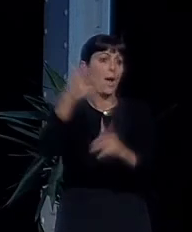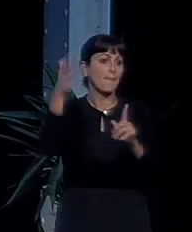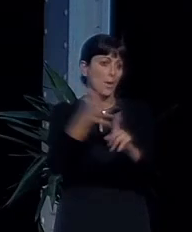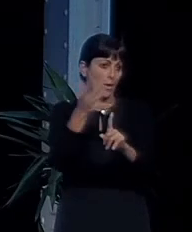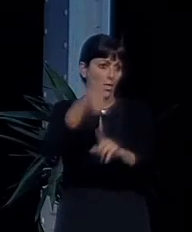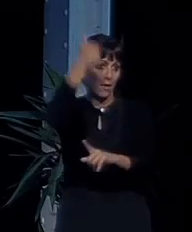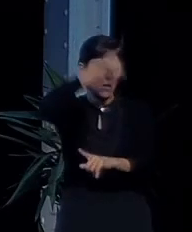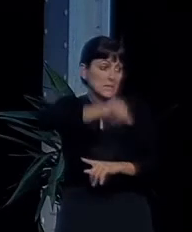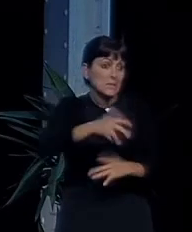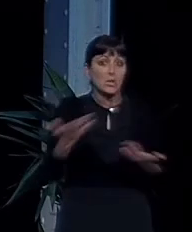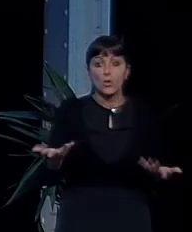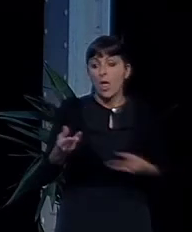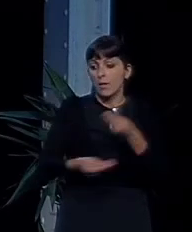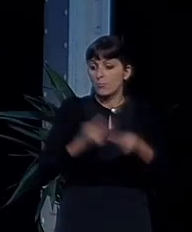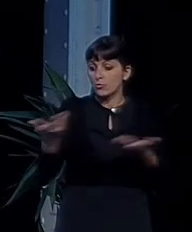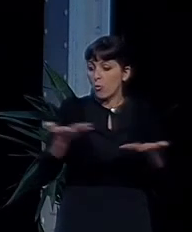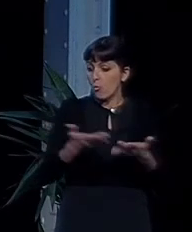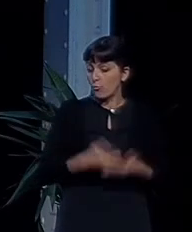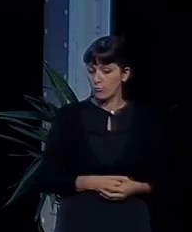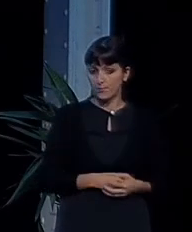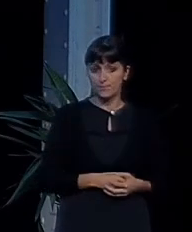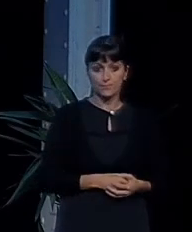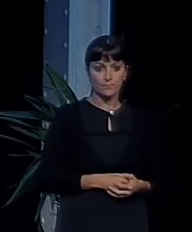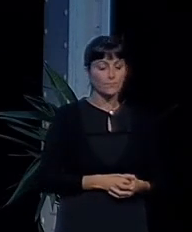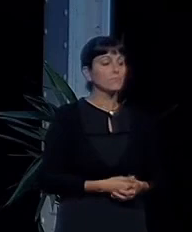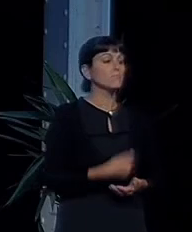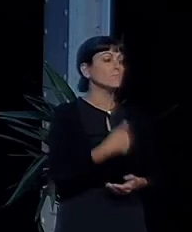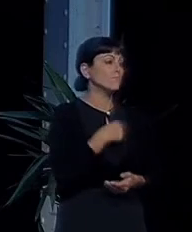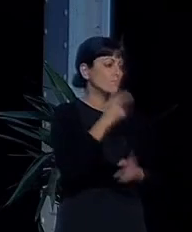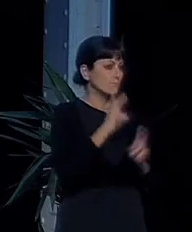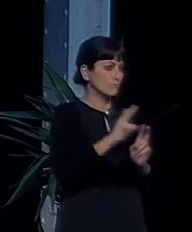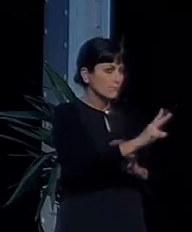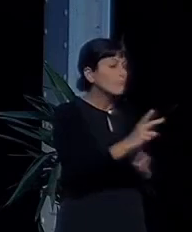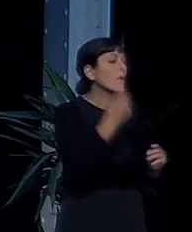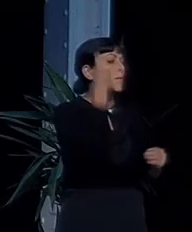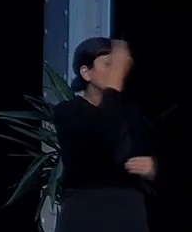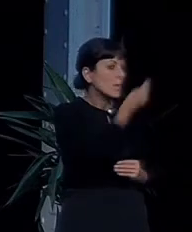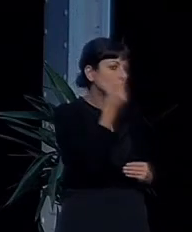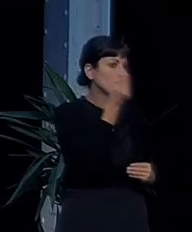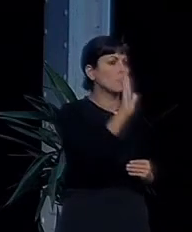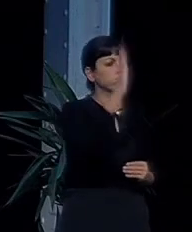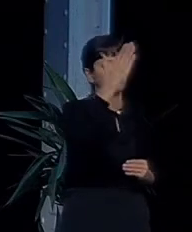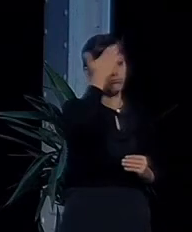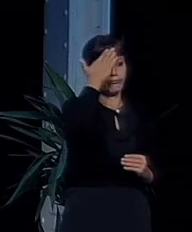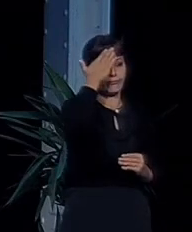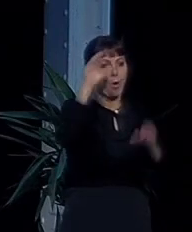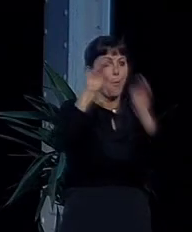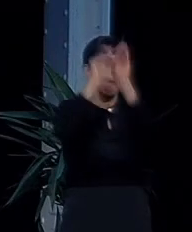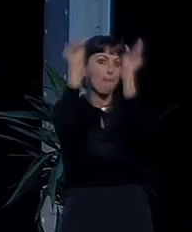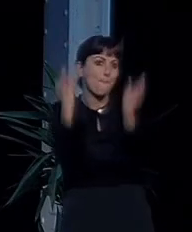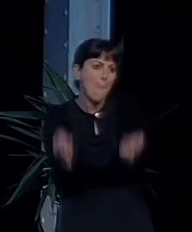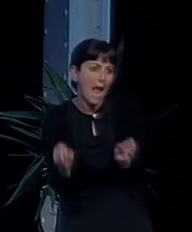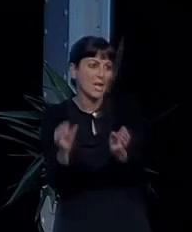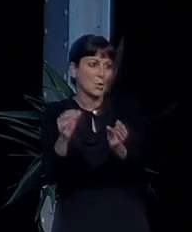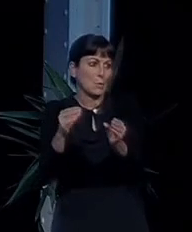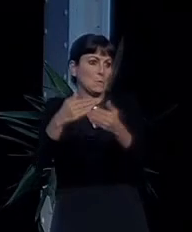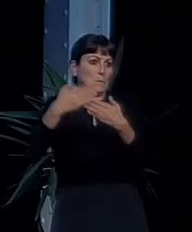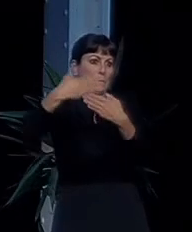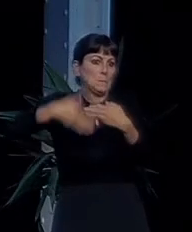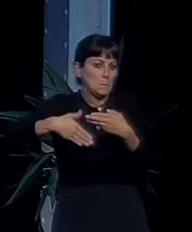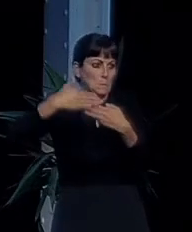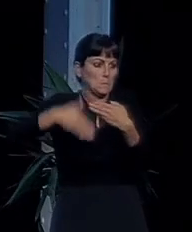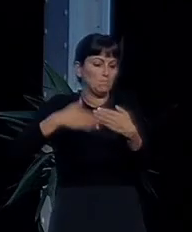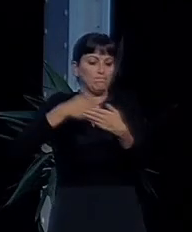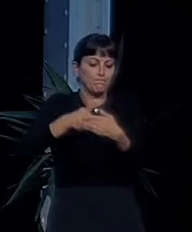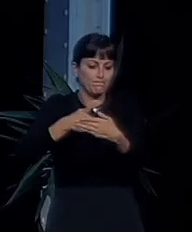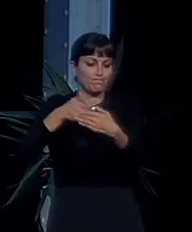lo podríamos hacer? Bueno, yo creo que es fundamental ser conscientes de que estás en un marco que no te va a permitir moverte